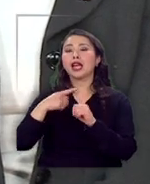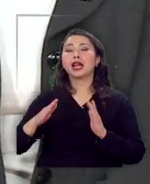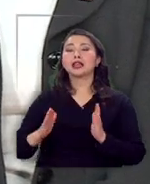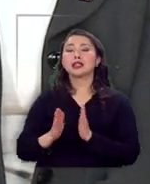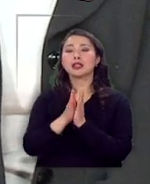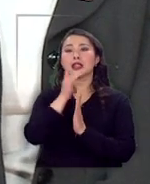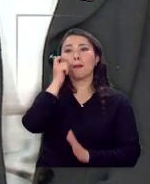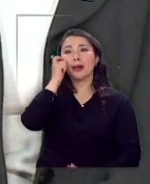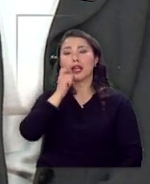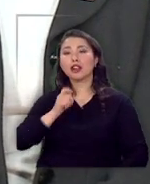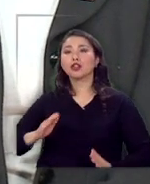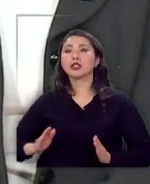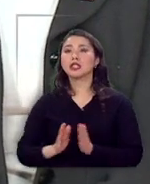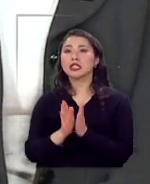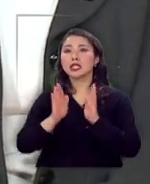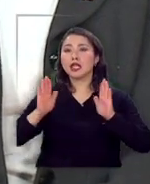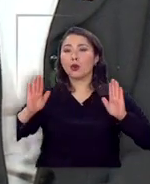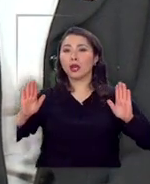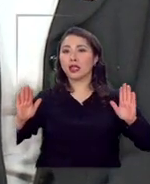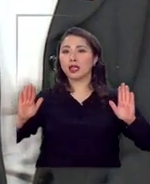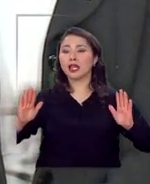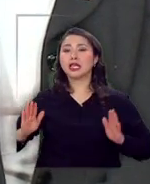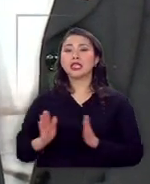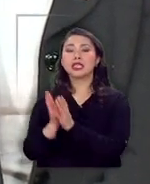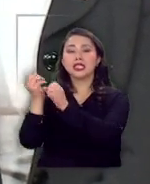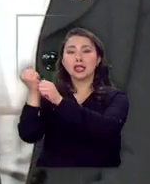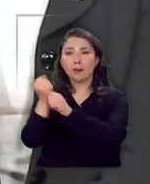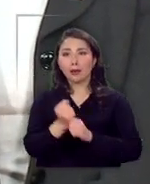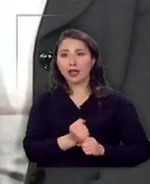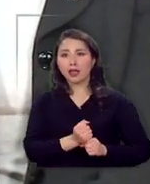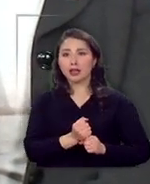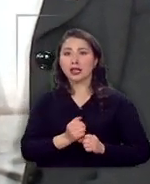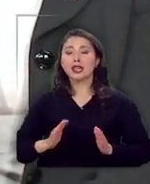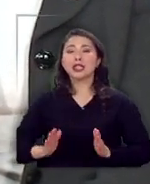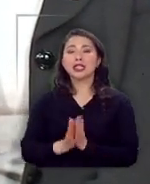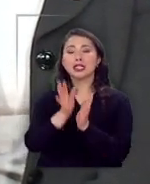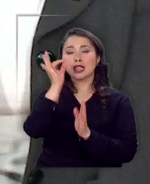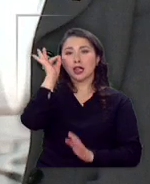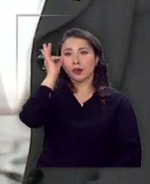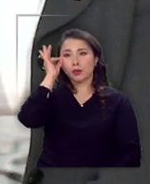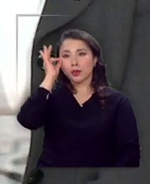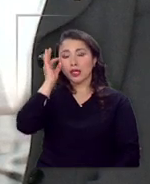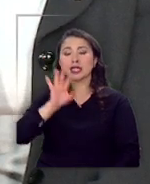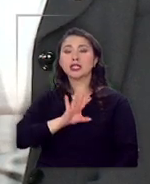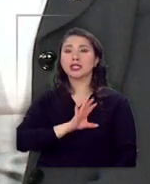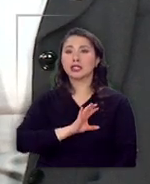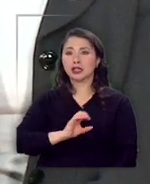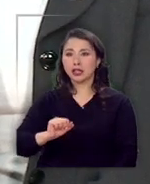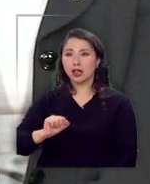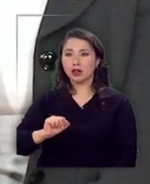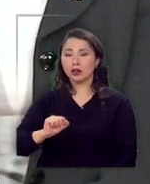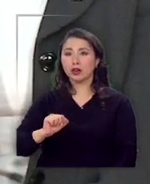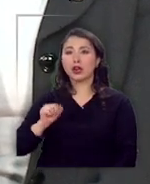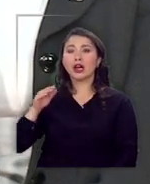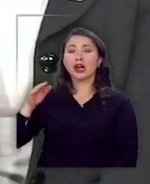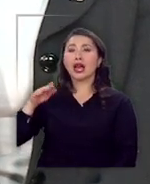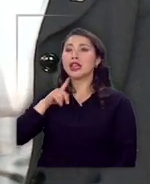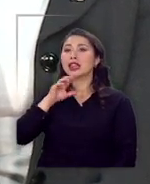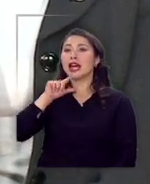bernardo san joaquín san miguel san ramón santiago talagante